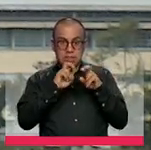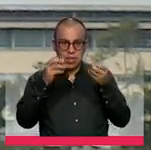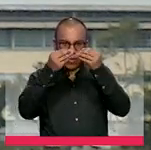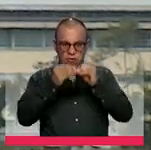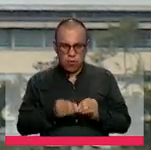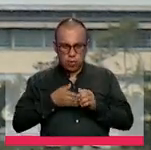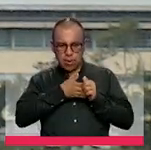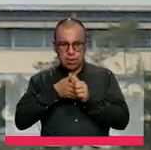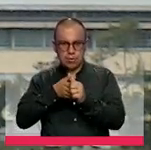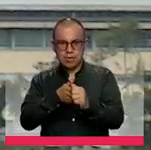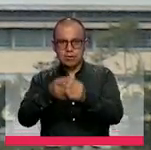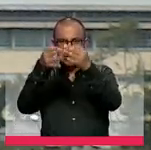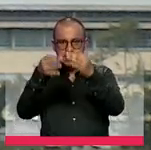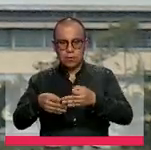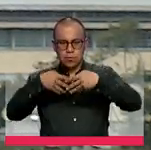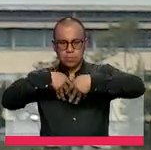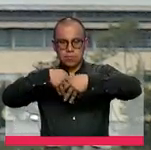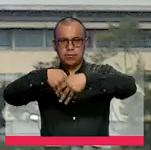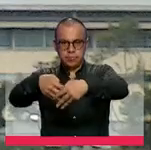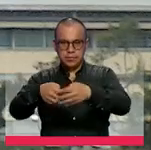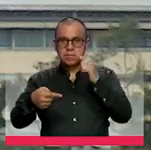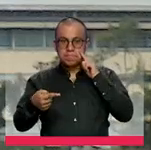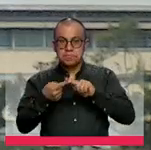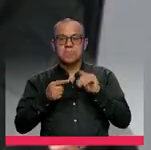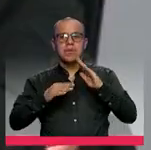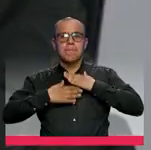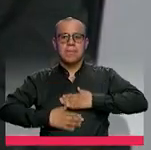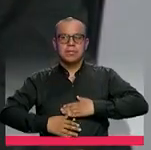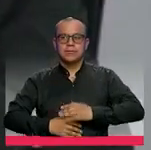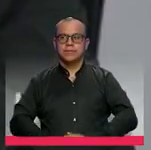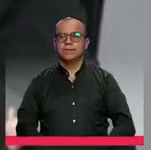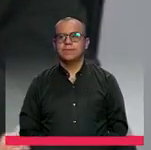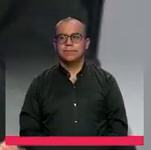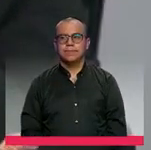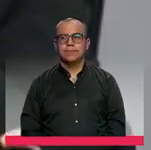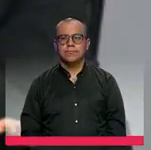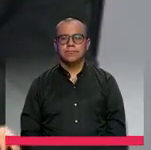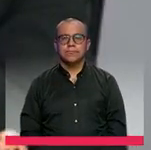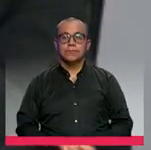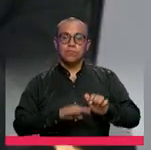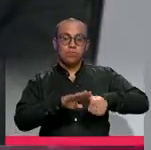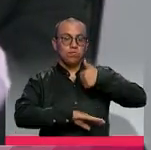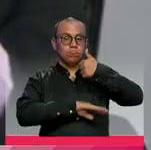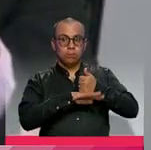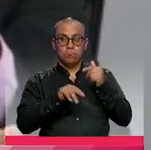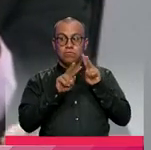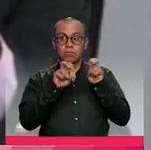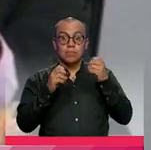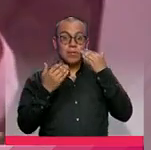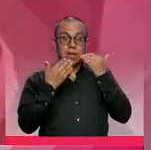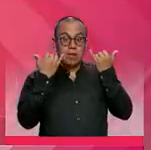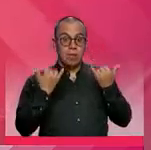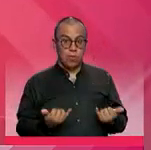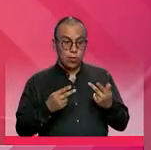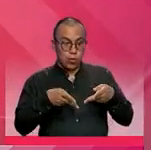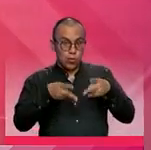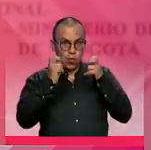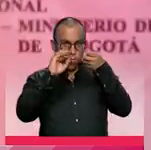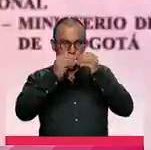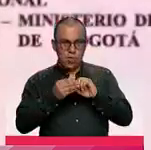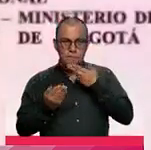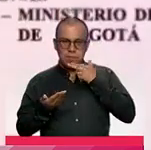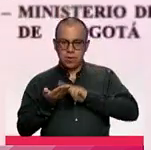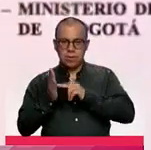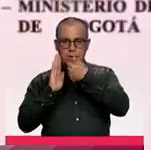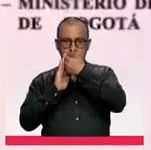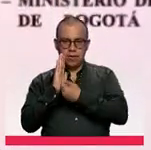para garantizar que las manifestaciones sean pacíficas. La mandataria de la capital aseguró que en este nuevo fallo el